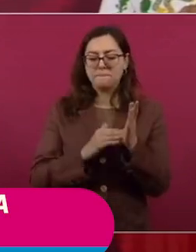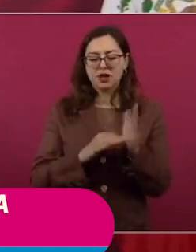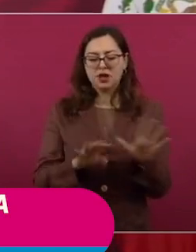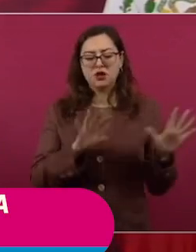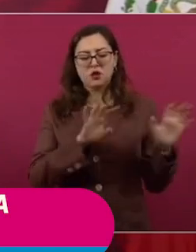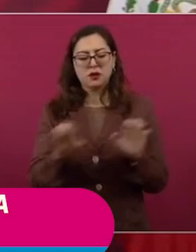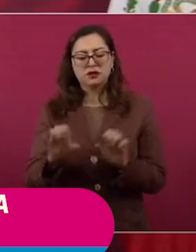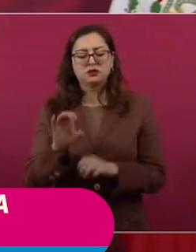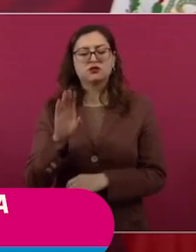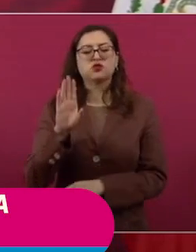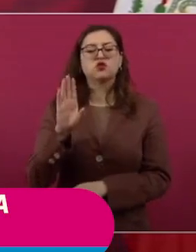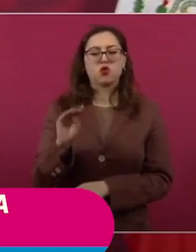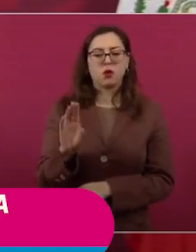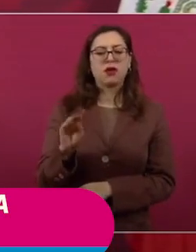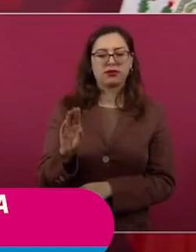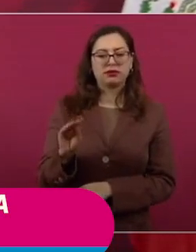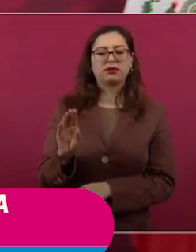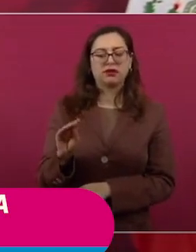1990,